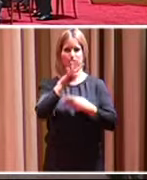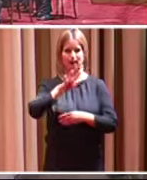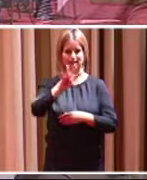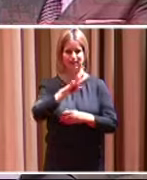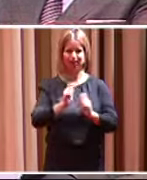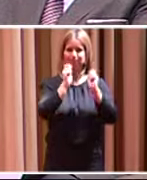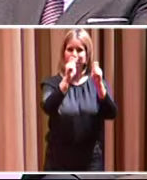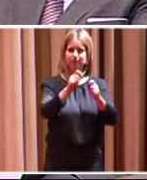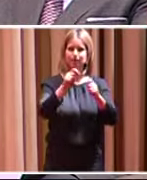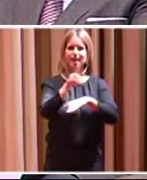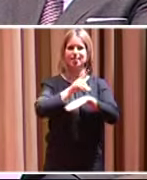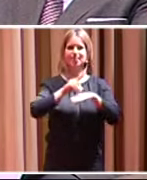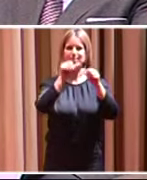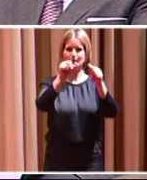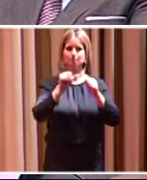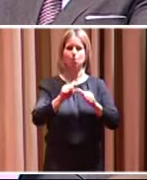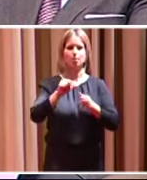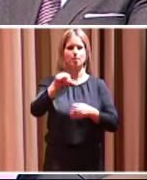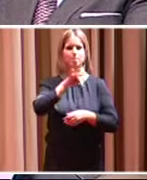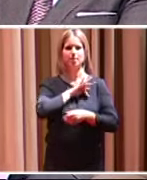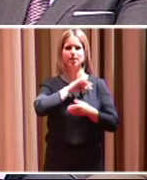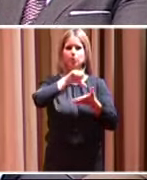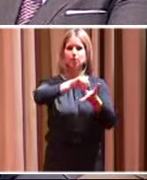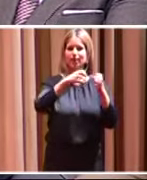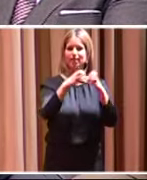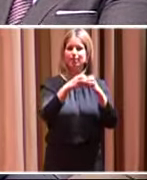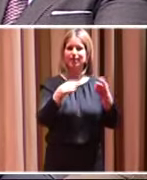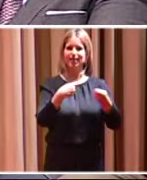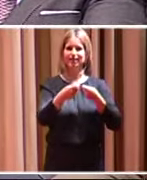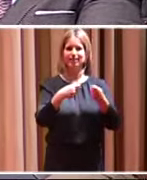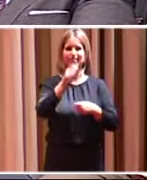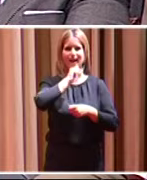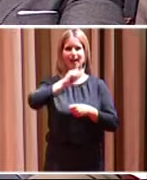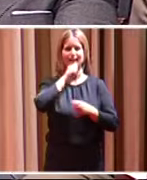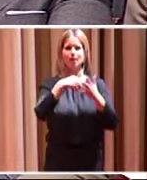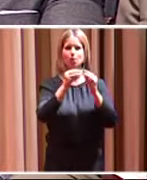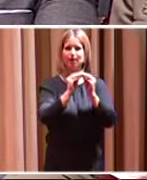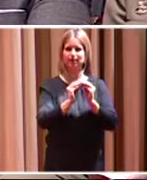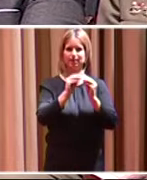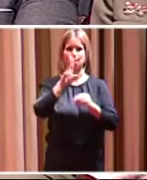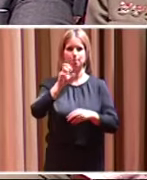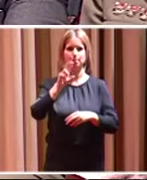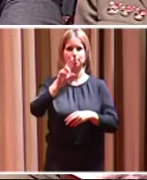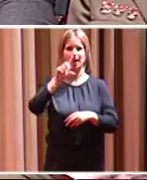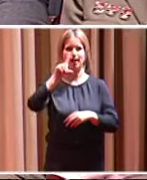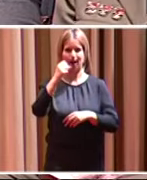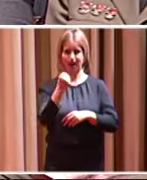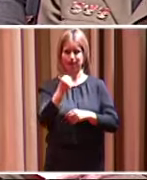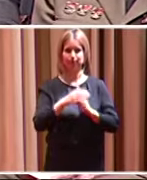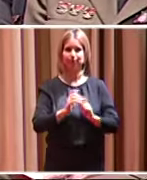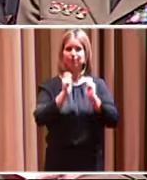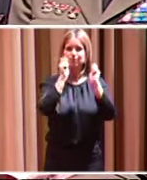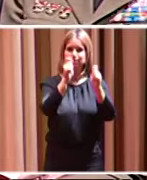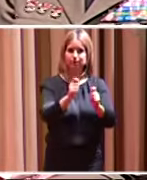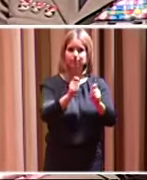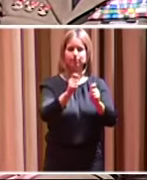Concesión del diploma al mérito por la ciudad al establecimiento Helados Artesanales La Perla.